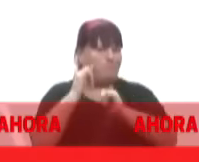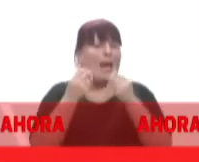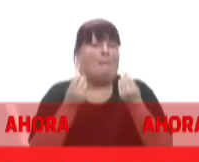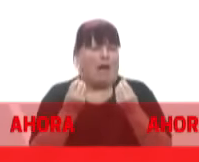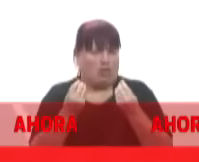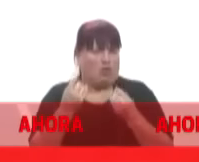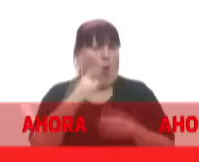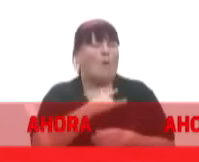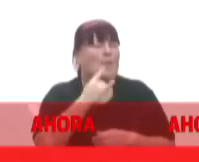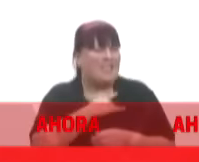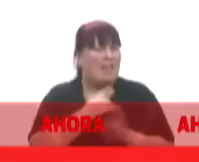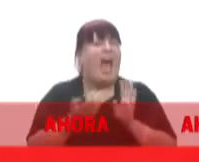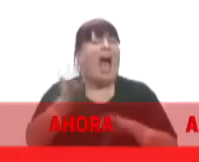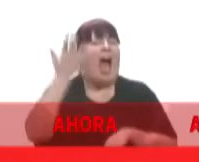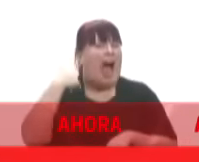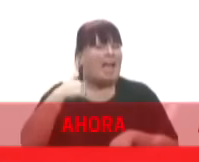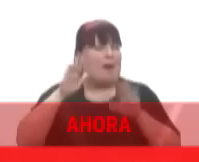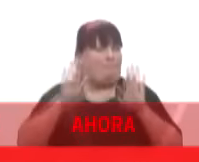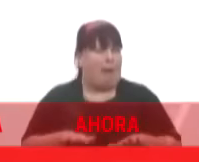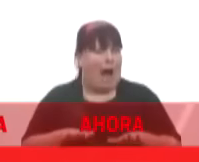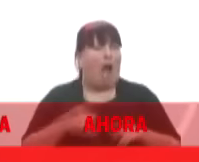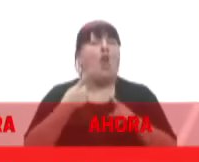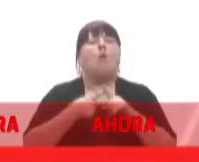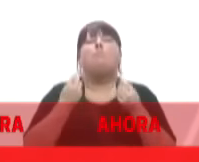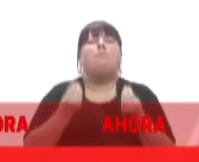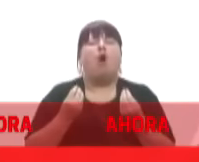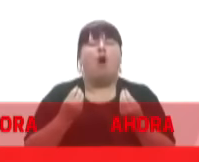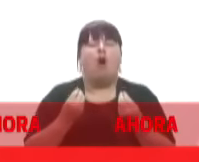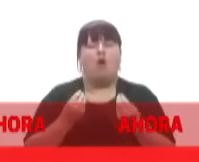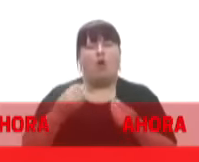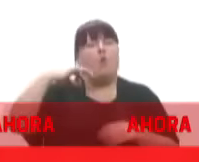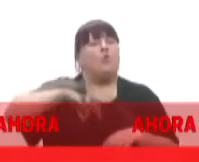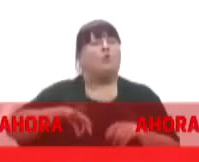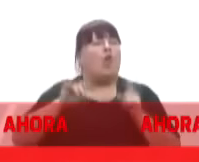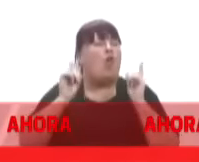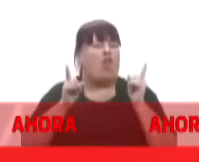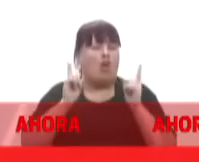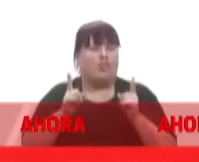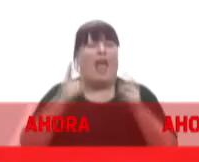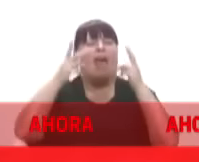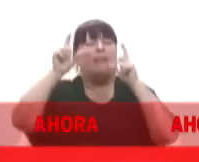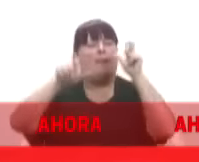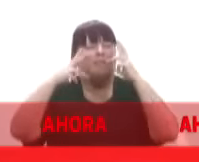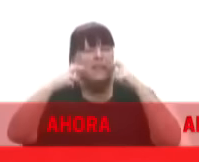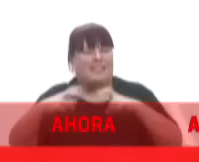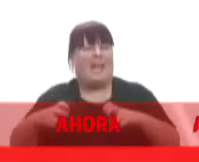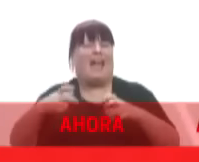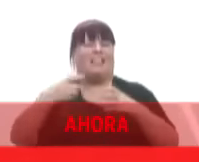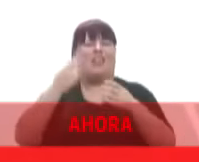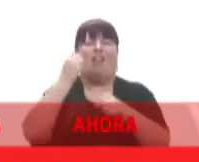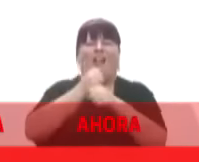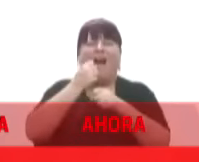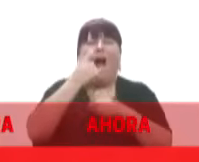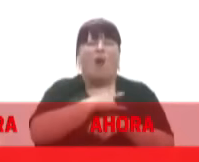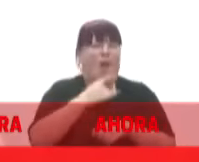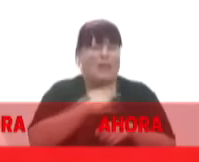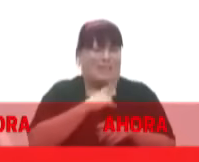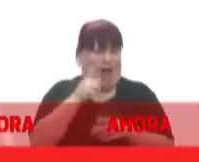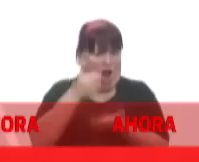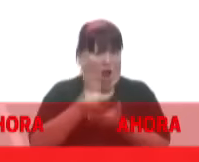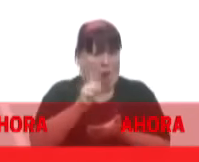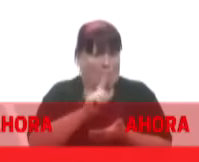Las universidades ayer estaban de paro porque los sueldos de los docentes, de los investigadores, de lo que abren las universidades, no están cubiertos y